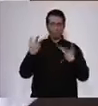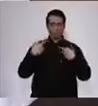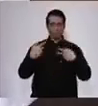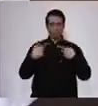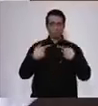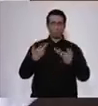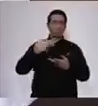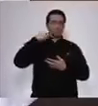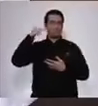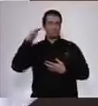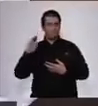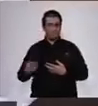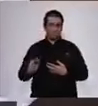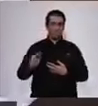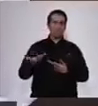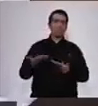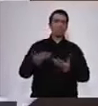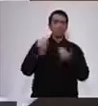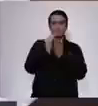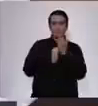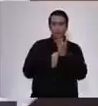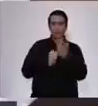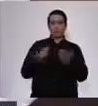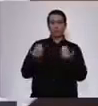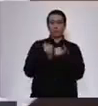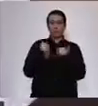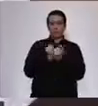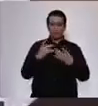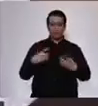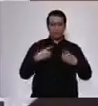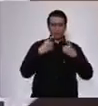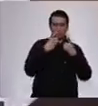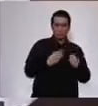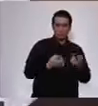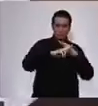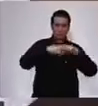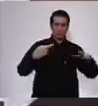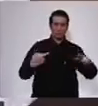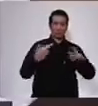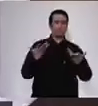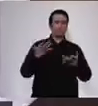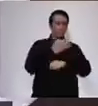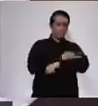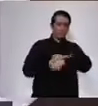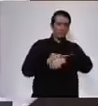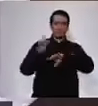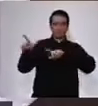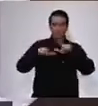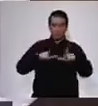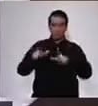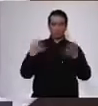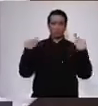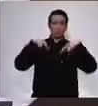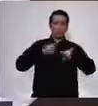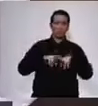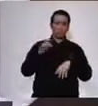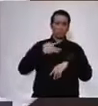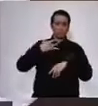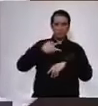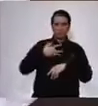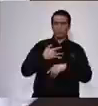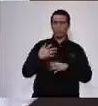sea menor de edad y también pretende aumentar la indemnización correspondiente cuando existe una relación de parentesco laboral docente